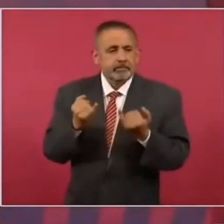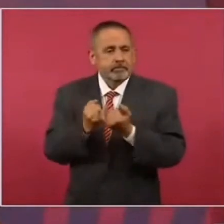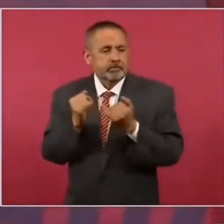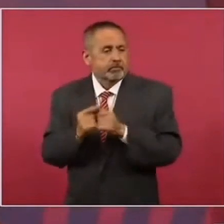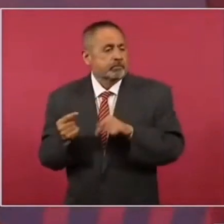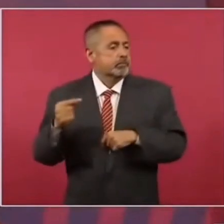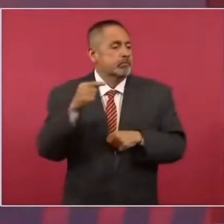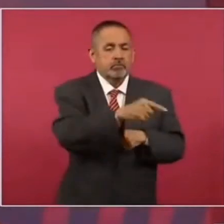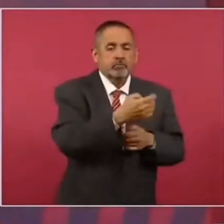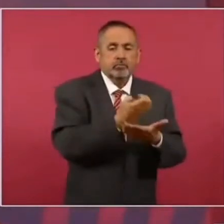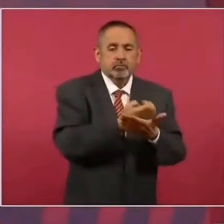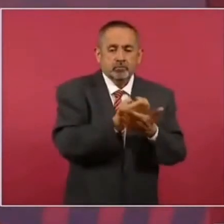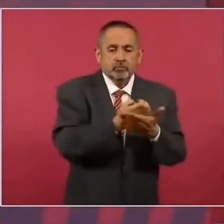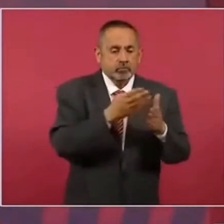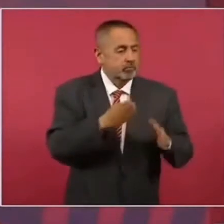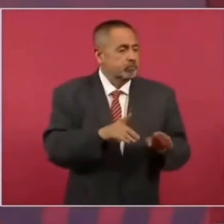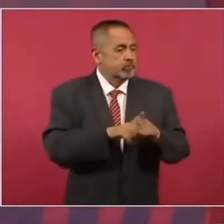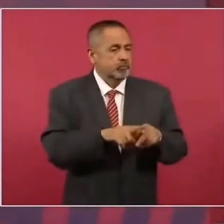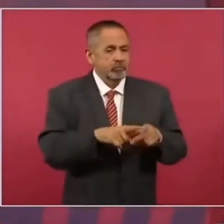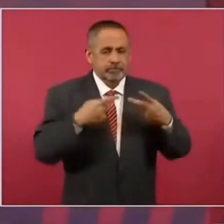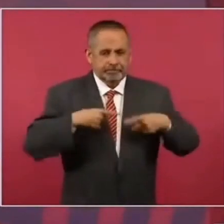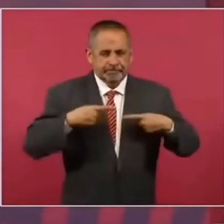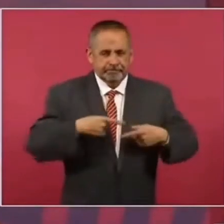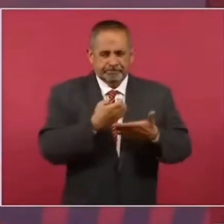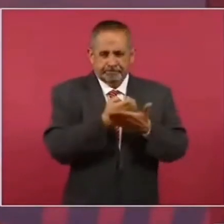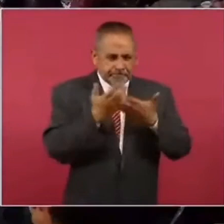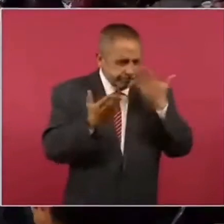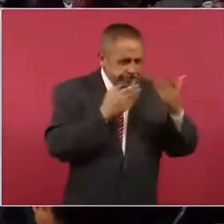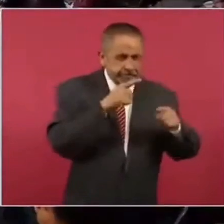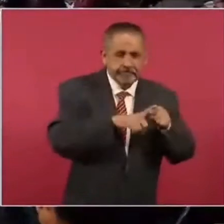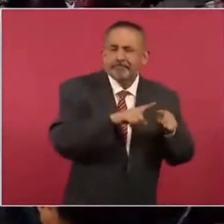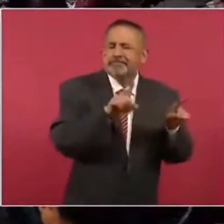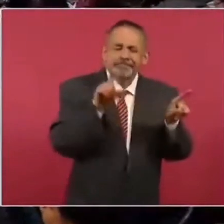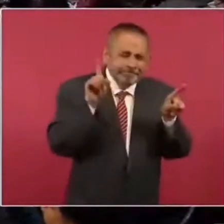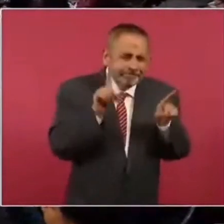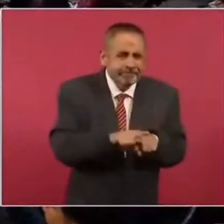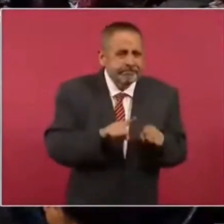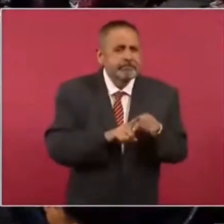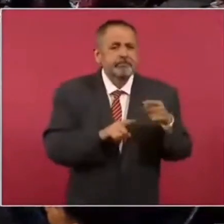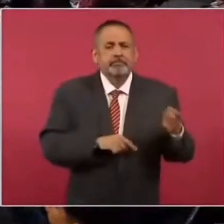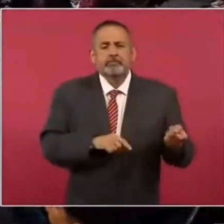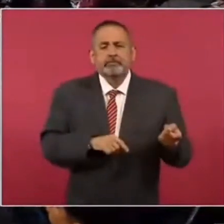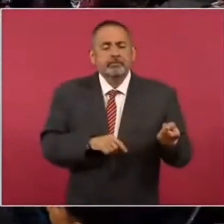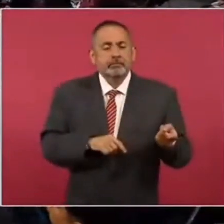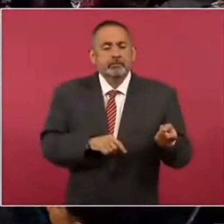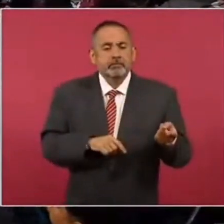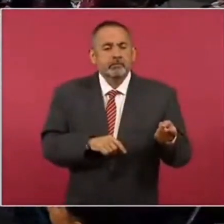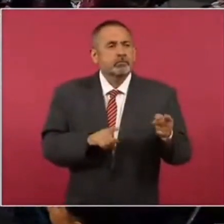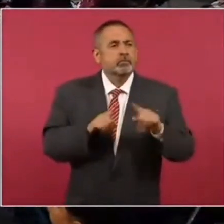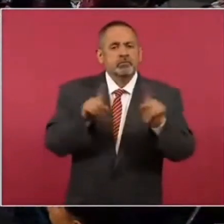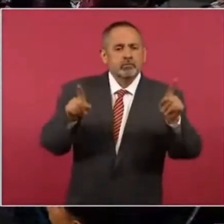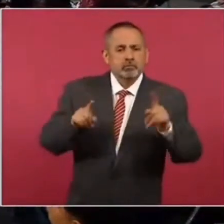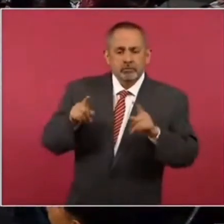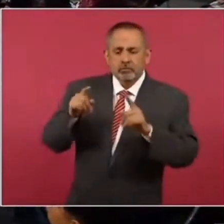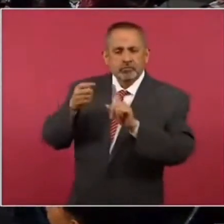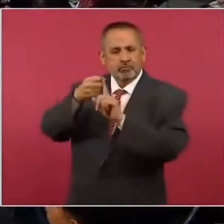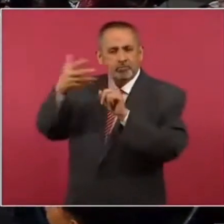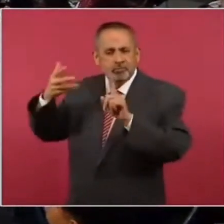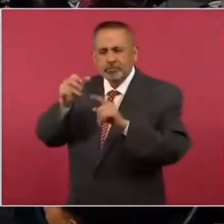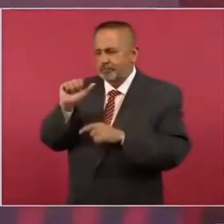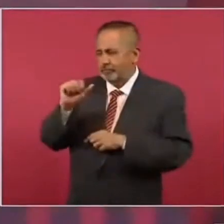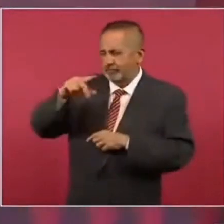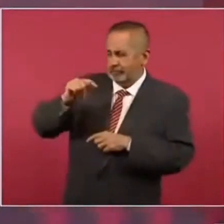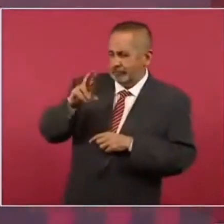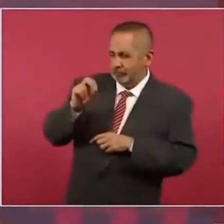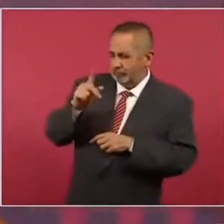economistas y con otras disciplinas. Solo los antropólogos y los arqueólogos